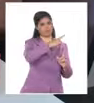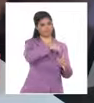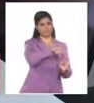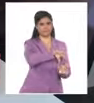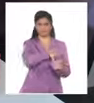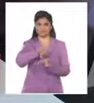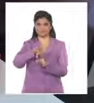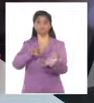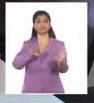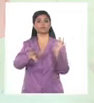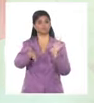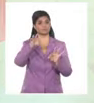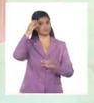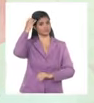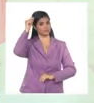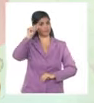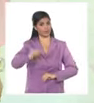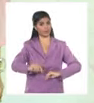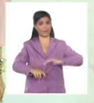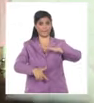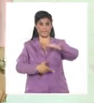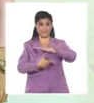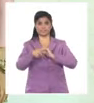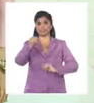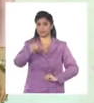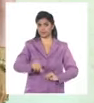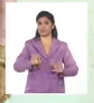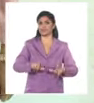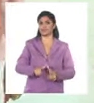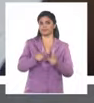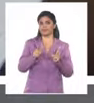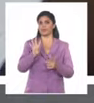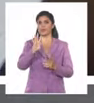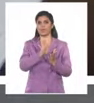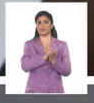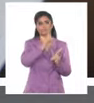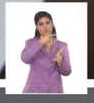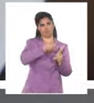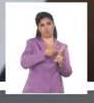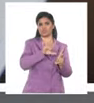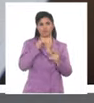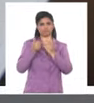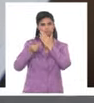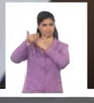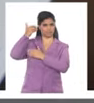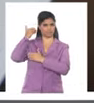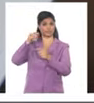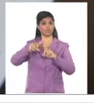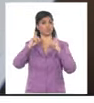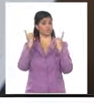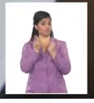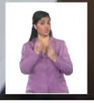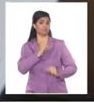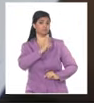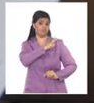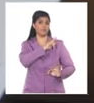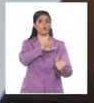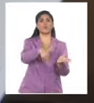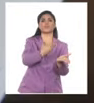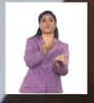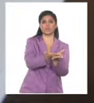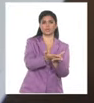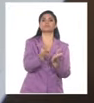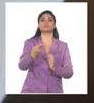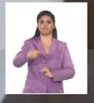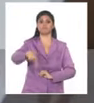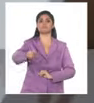territorios se celebró el pasado 4 de mayo y según el consejo electoral nacional todos los candidatos resultaron electos